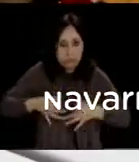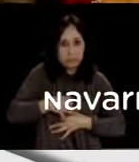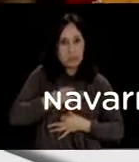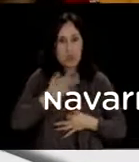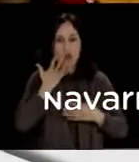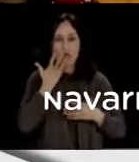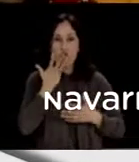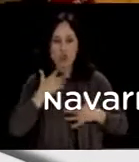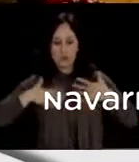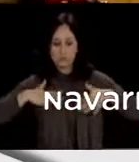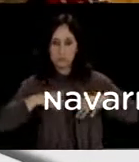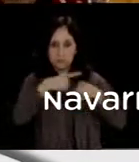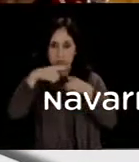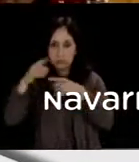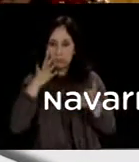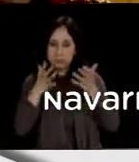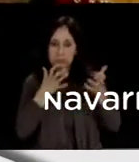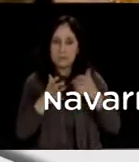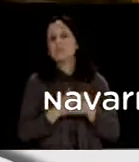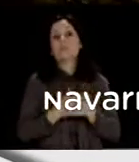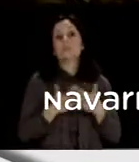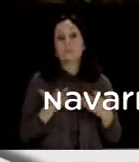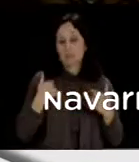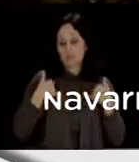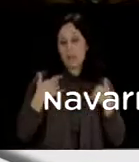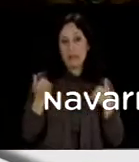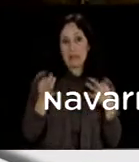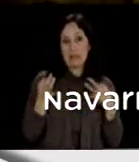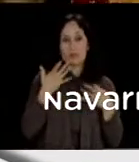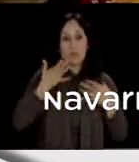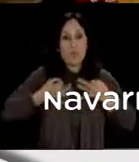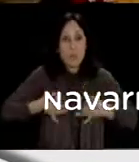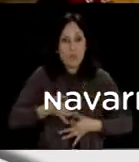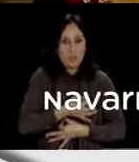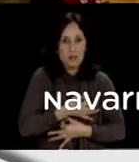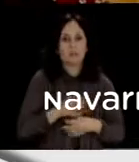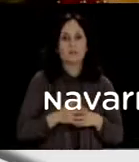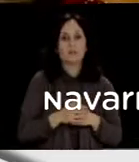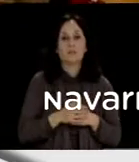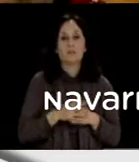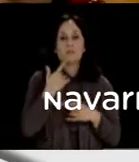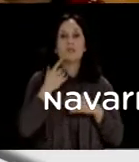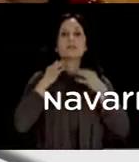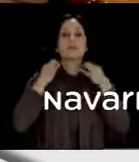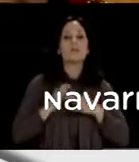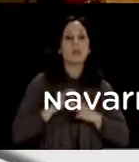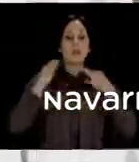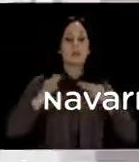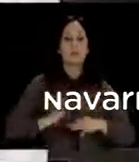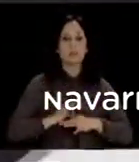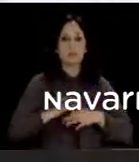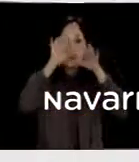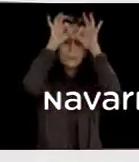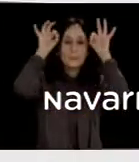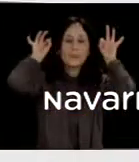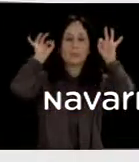muy colorista. Entonces, ¿qué llevamos? Pues llevamos mucha moneda, llevamos mucho collar y además llevamos